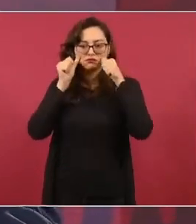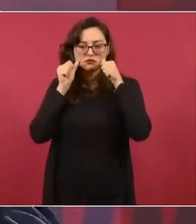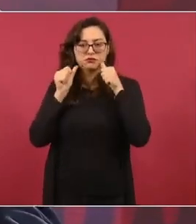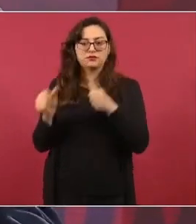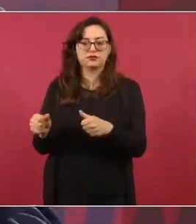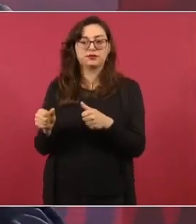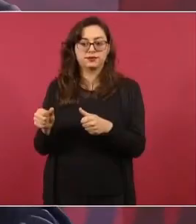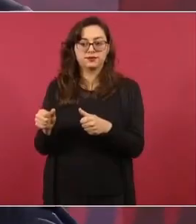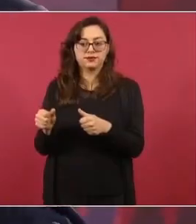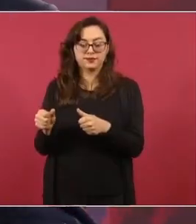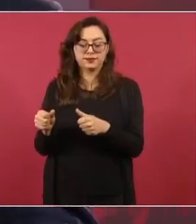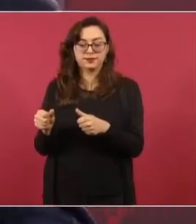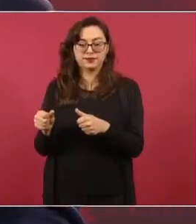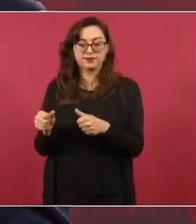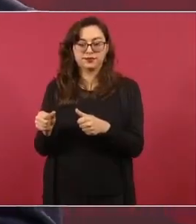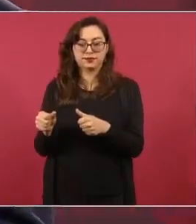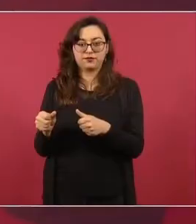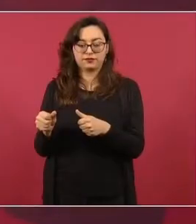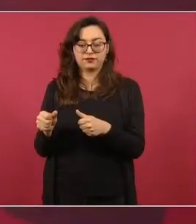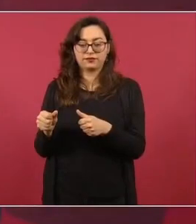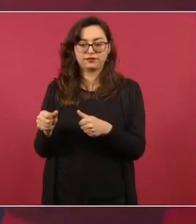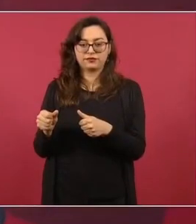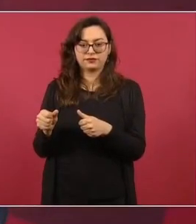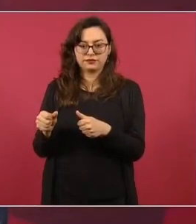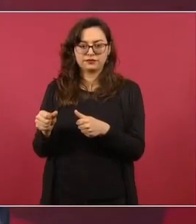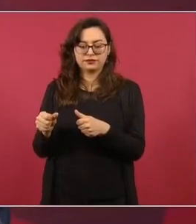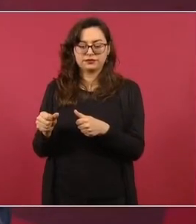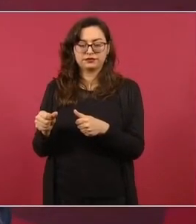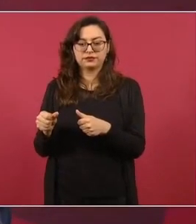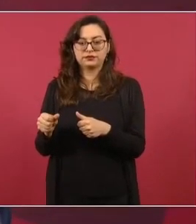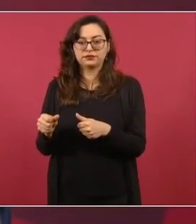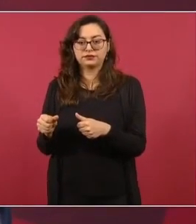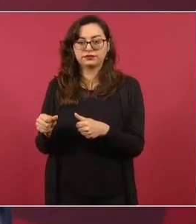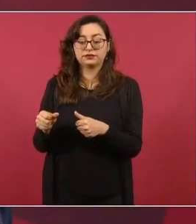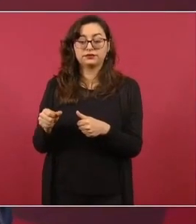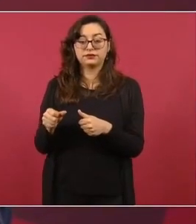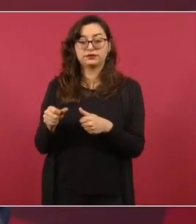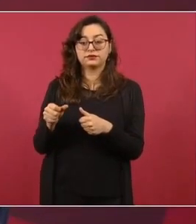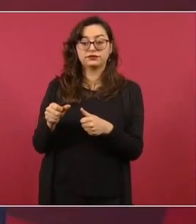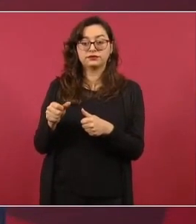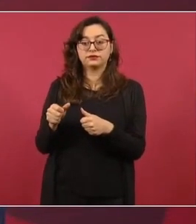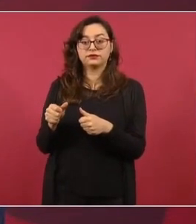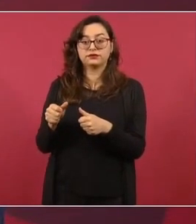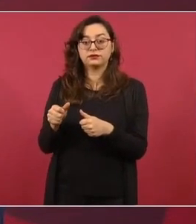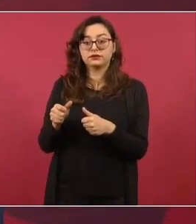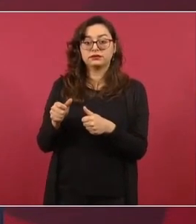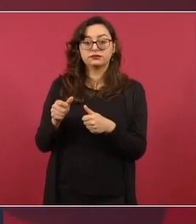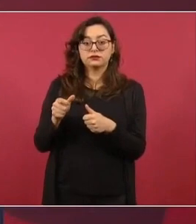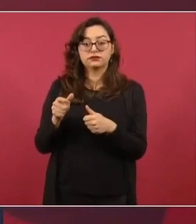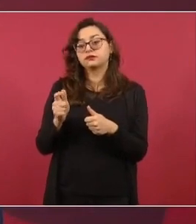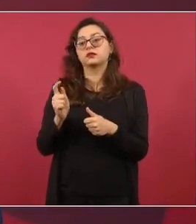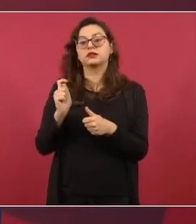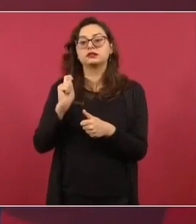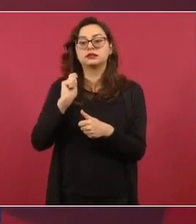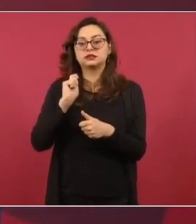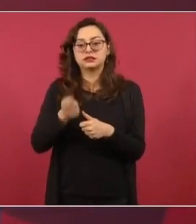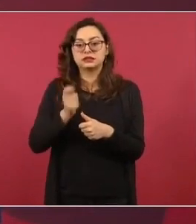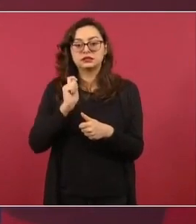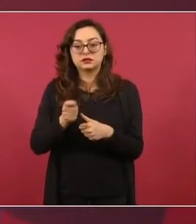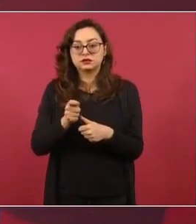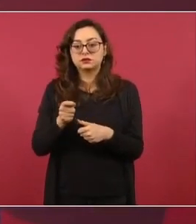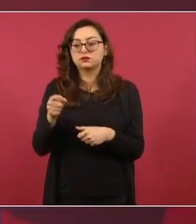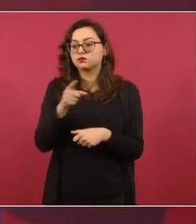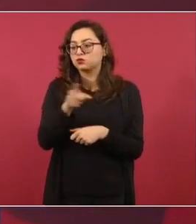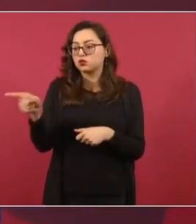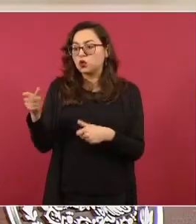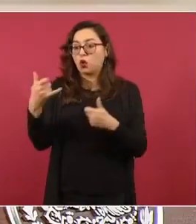Es decir, que en México los jóvenes no tomen